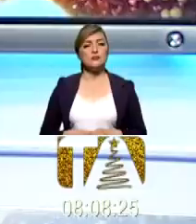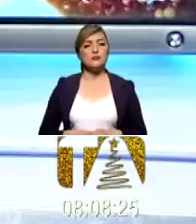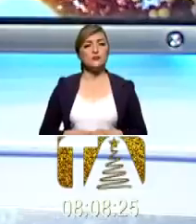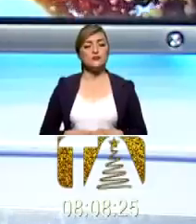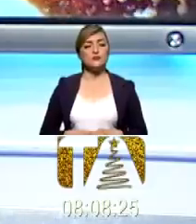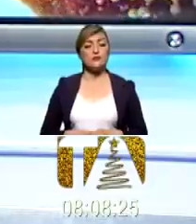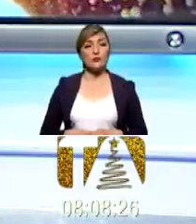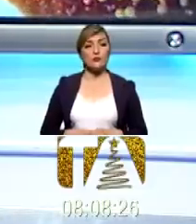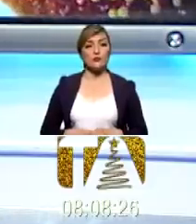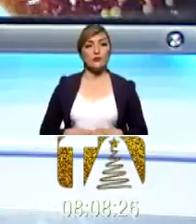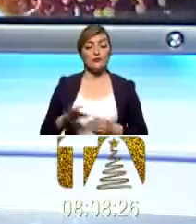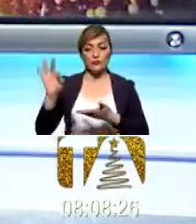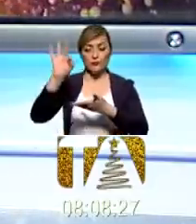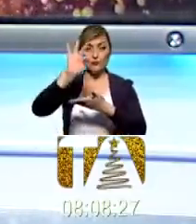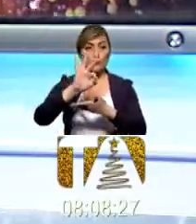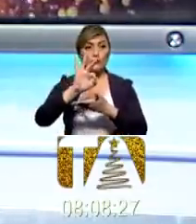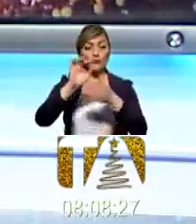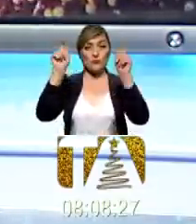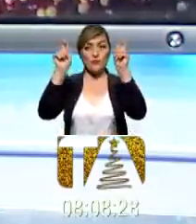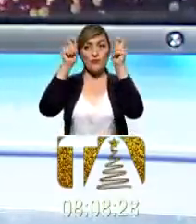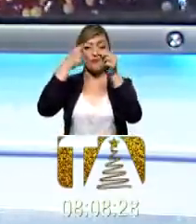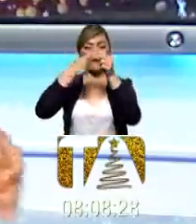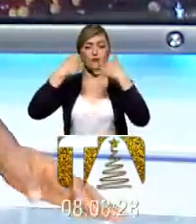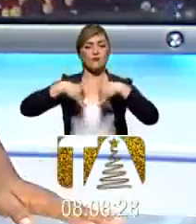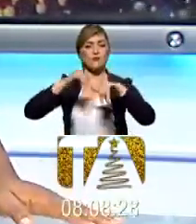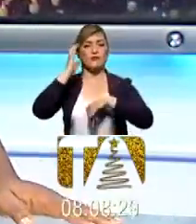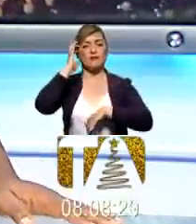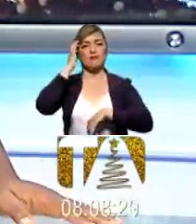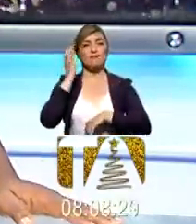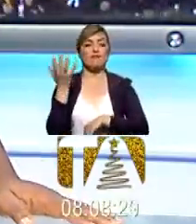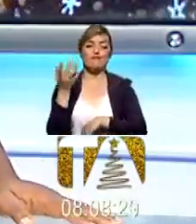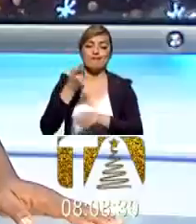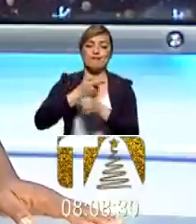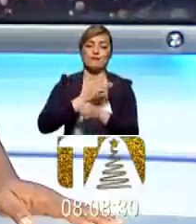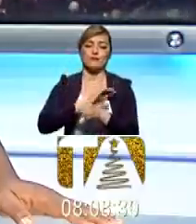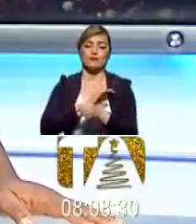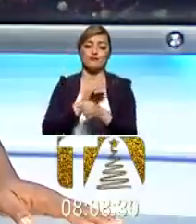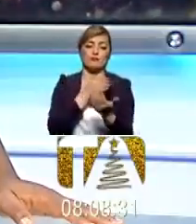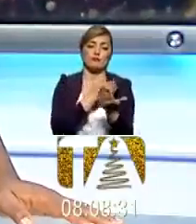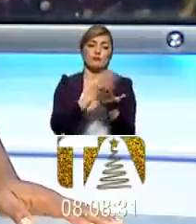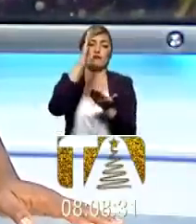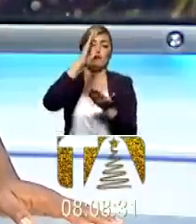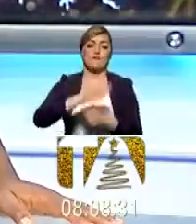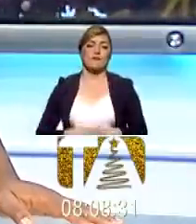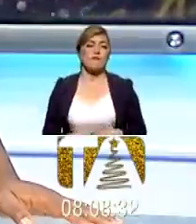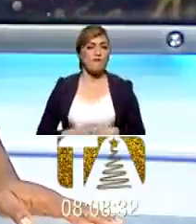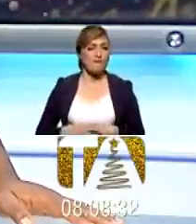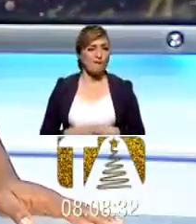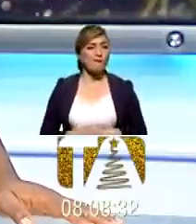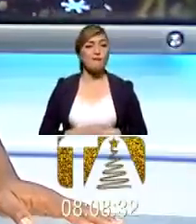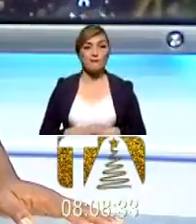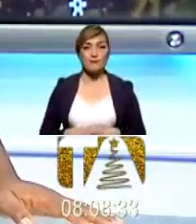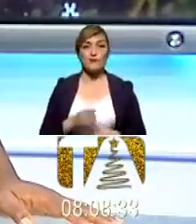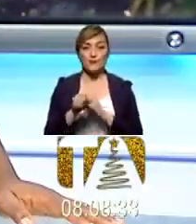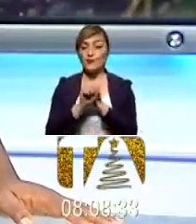horas. Representantes de la Fundación Quito Eterno están preocupados ante la orden del municipio de desalojar los espacios en los que